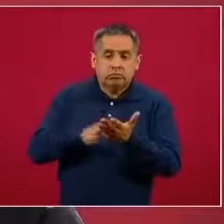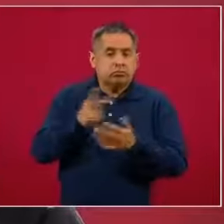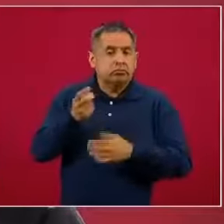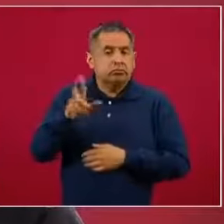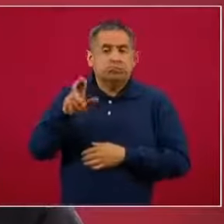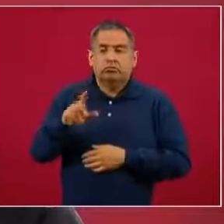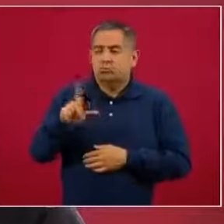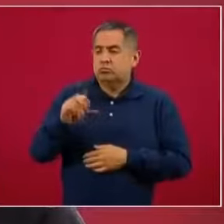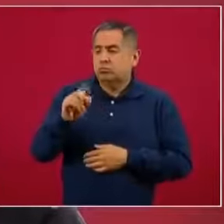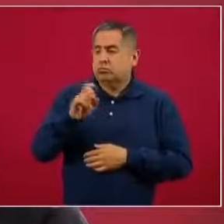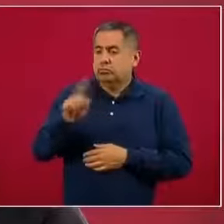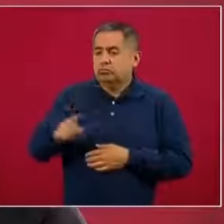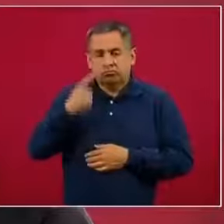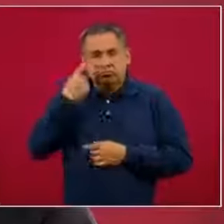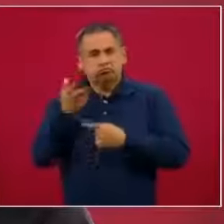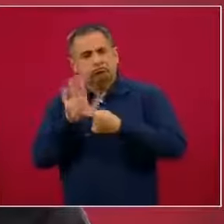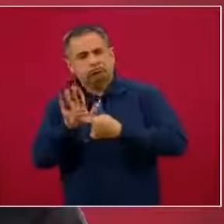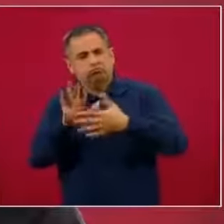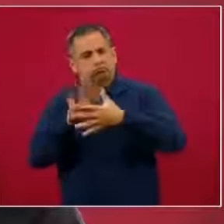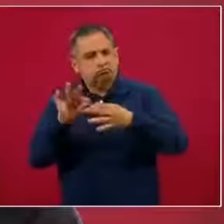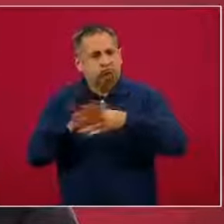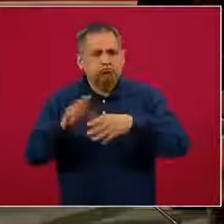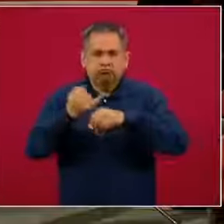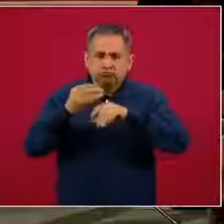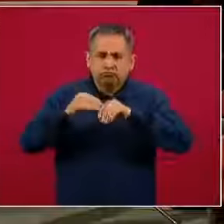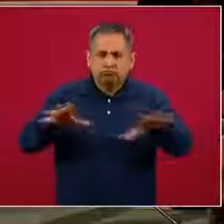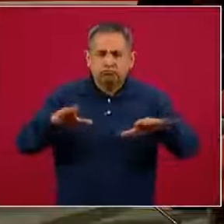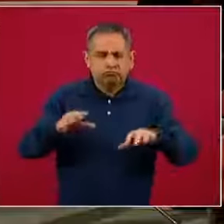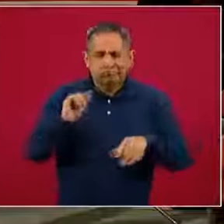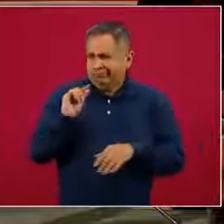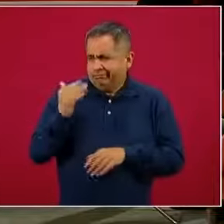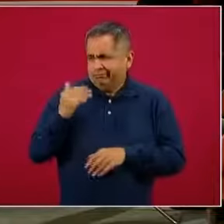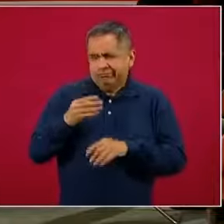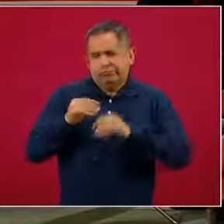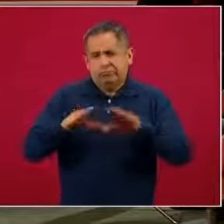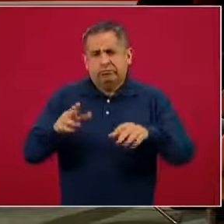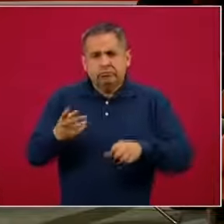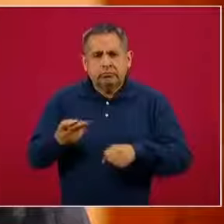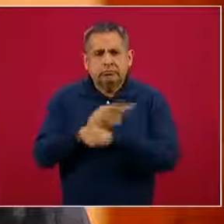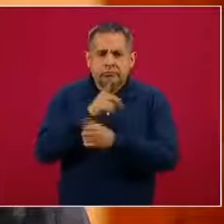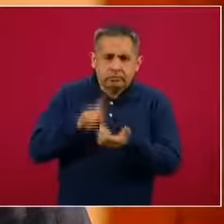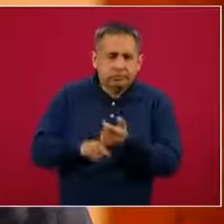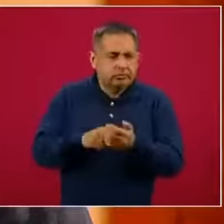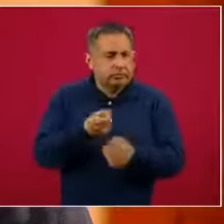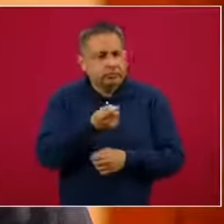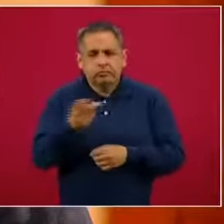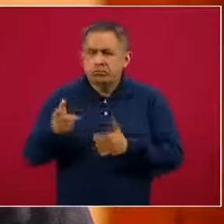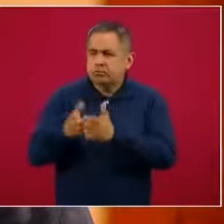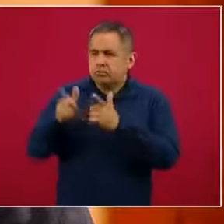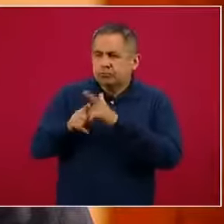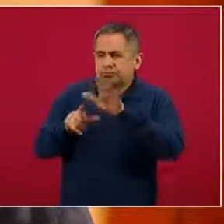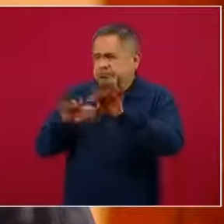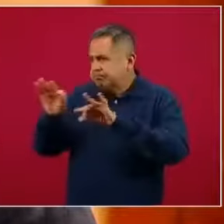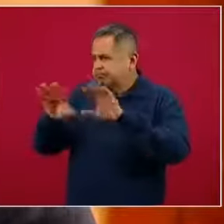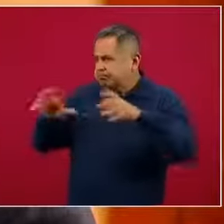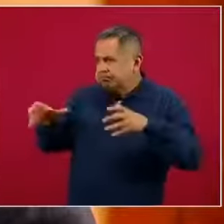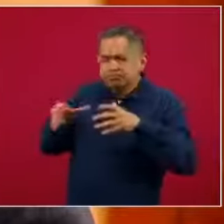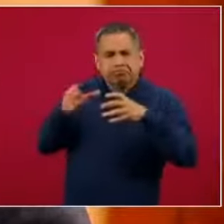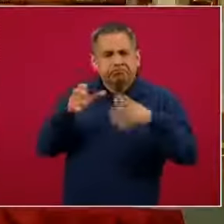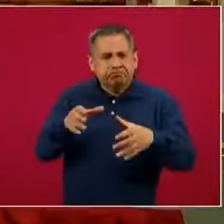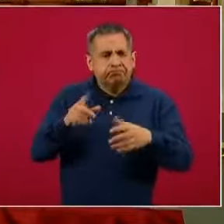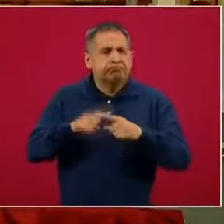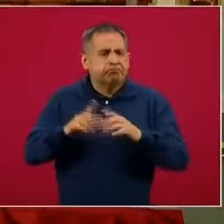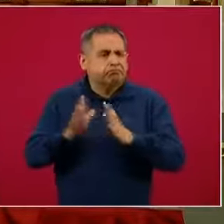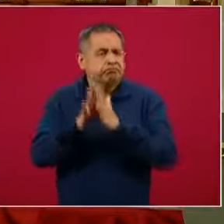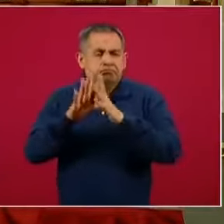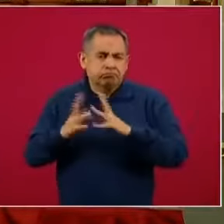López Ridaura a presentar el informe más reciente de lo que hacemos con un grupo de trabajo multiinstitucional en el que